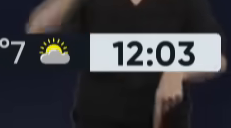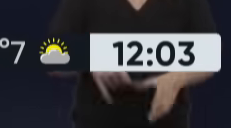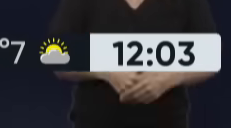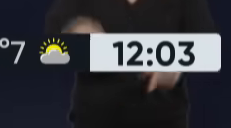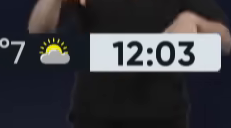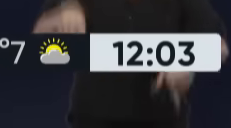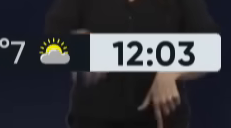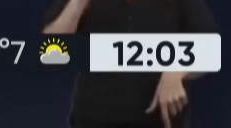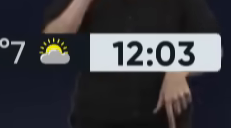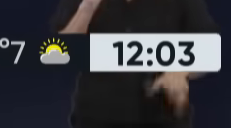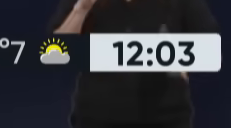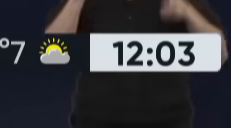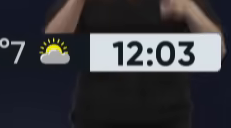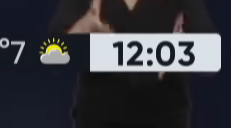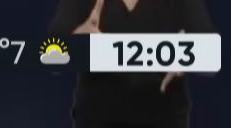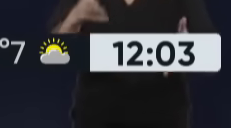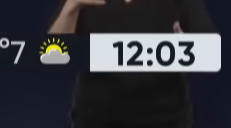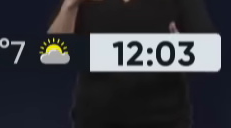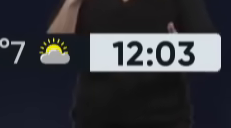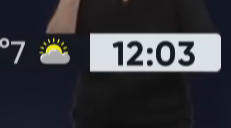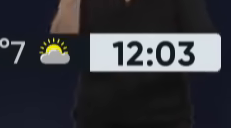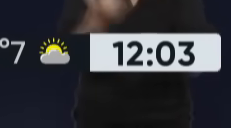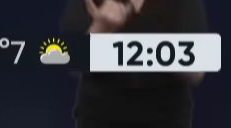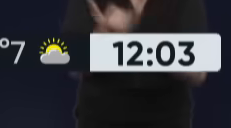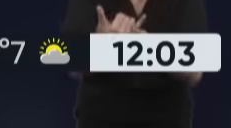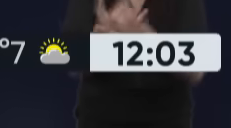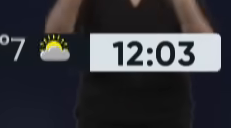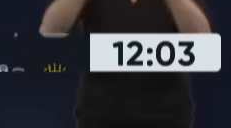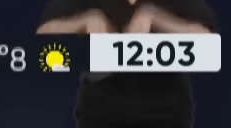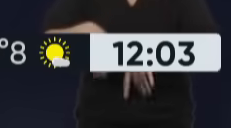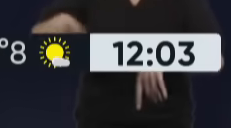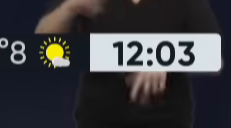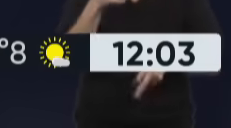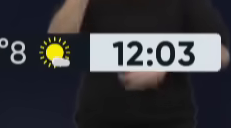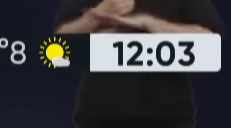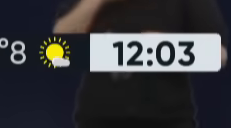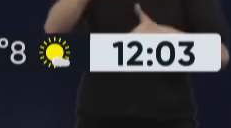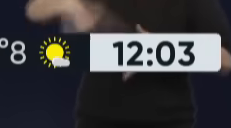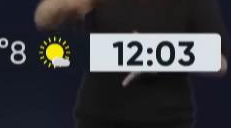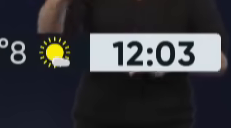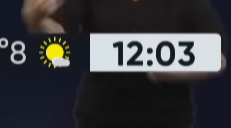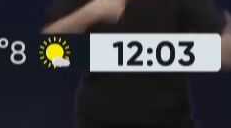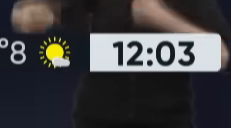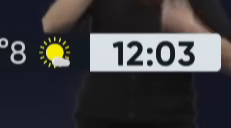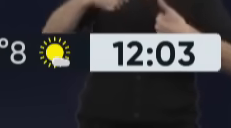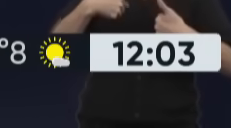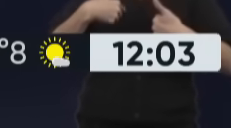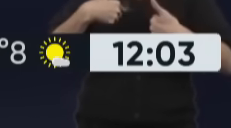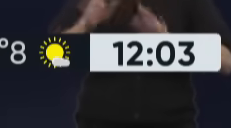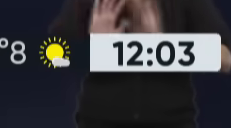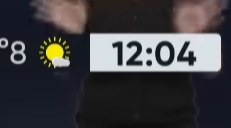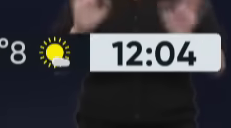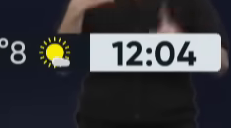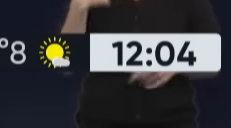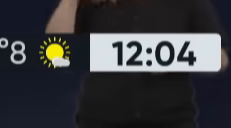acto de antirrepublicanismo. Lejos estamos de serlo y lejos estamos de caer en esa discusión estéril